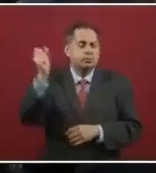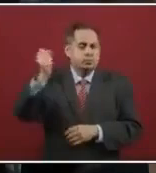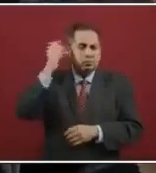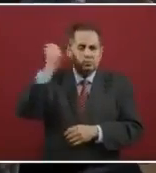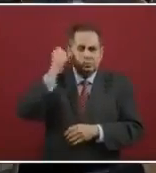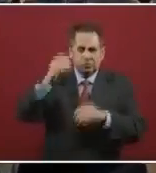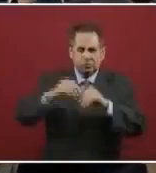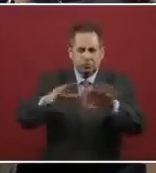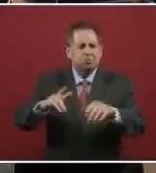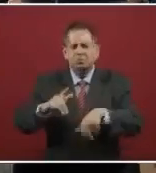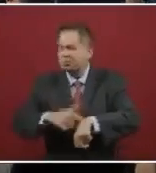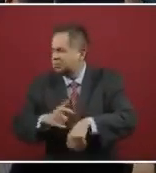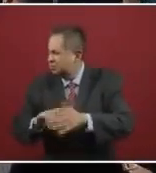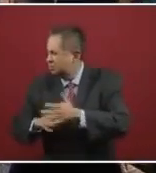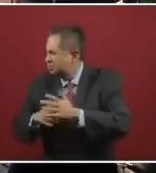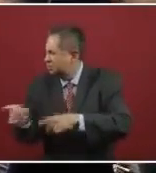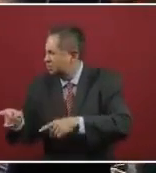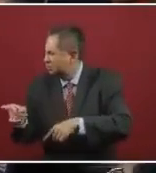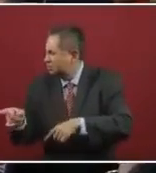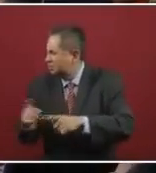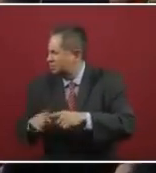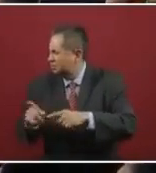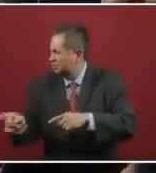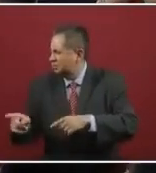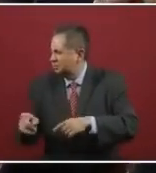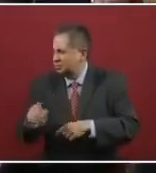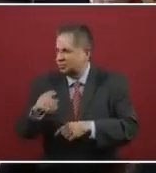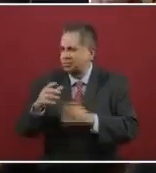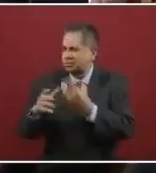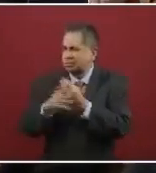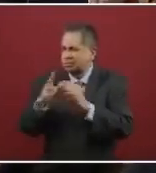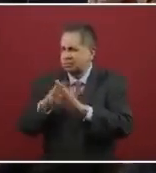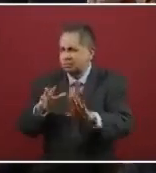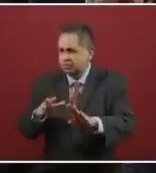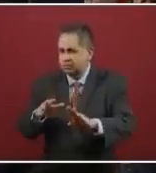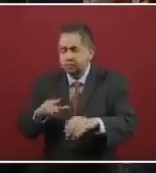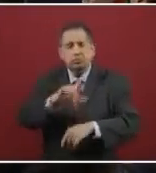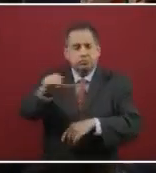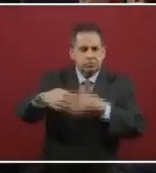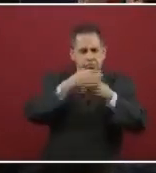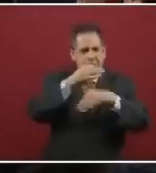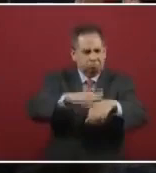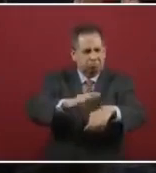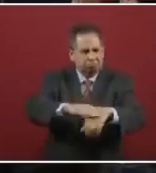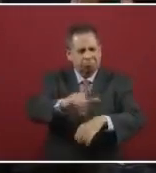conferencia, ¿a qué horas? La de migración. Ahora les avisan